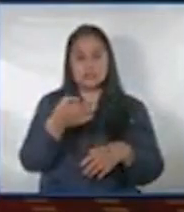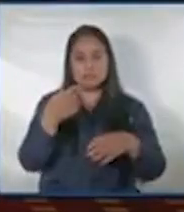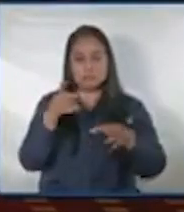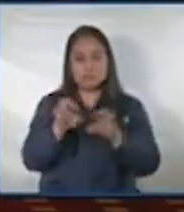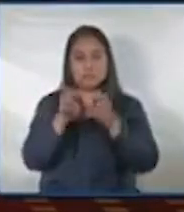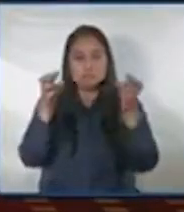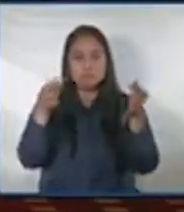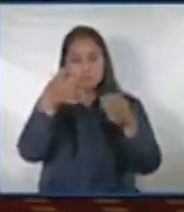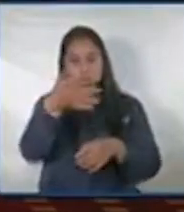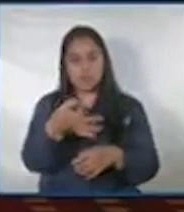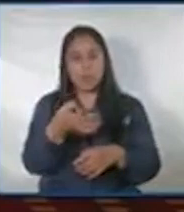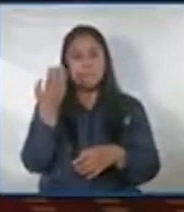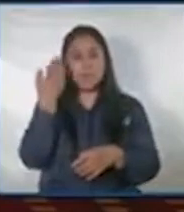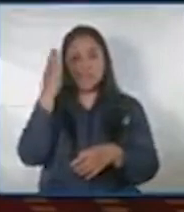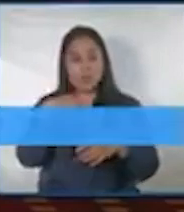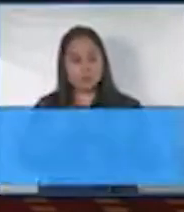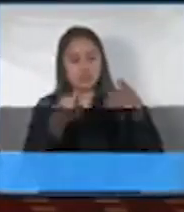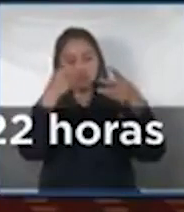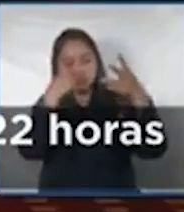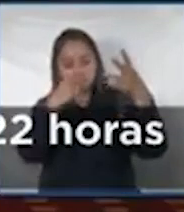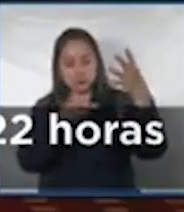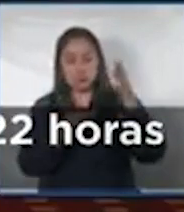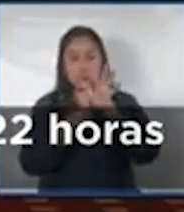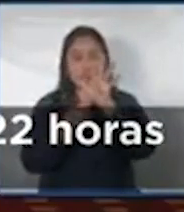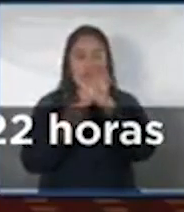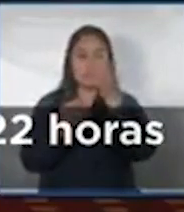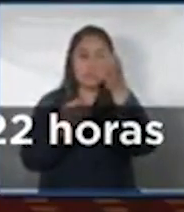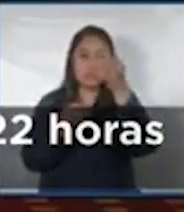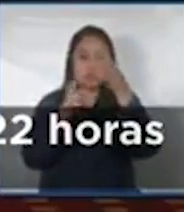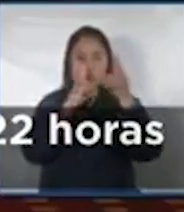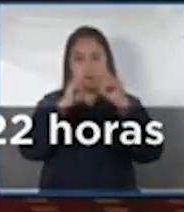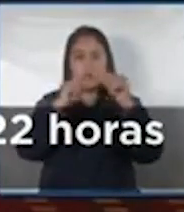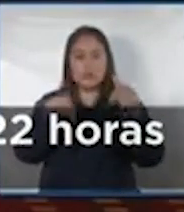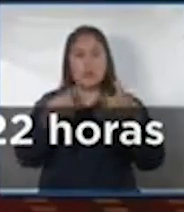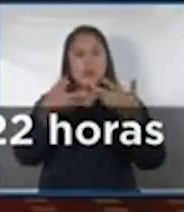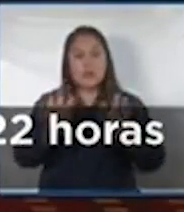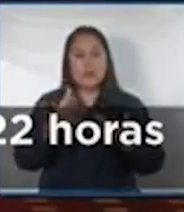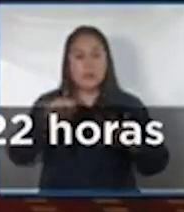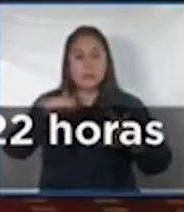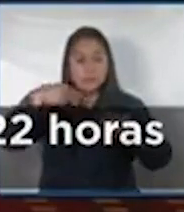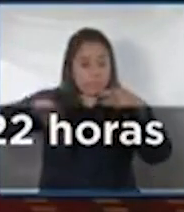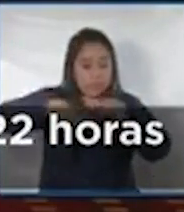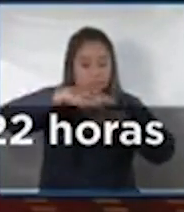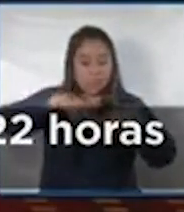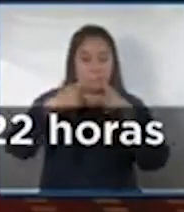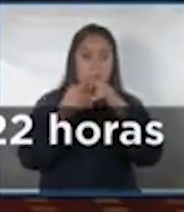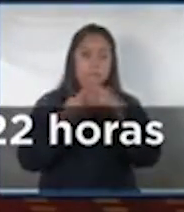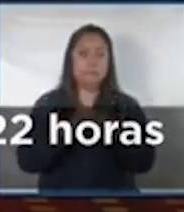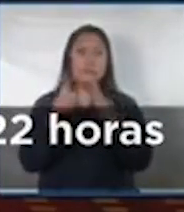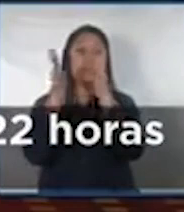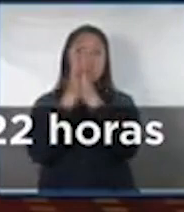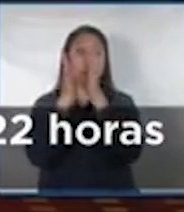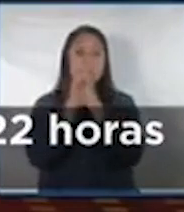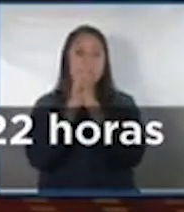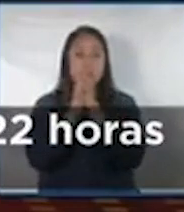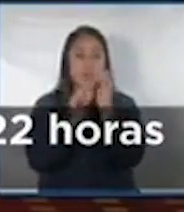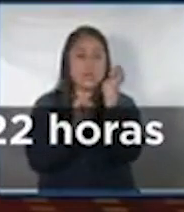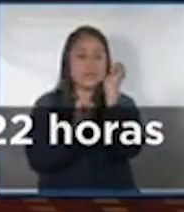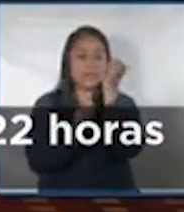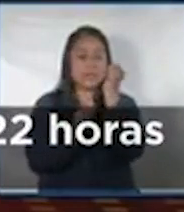medida de limitación de la locomoción tomará vigencia a partir del domingo 15 de